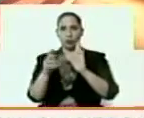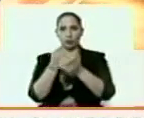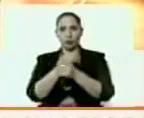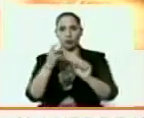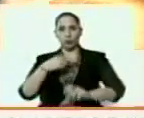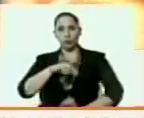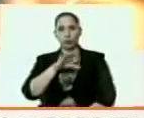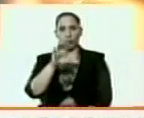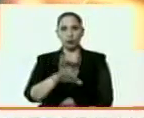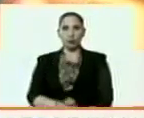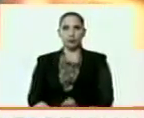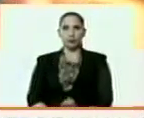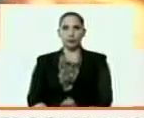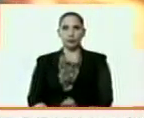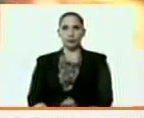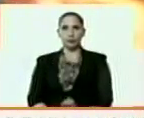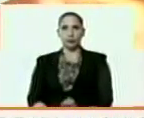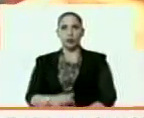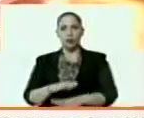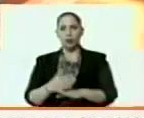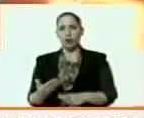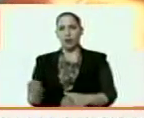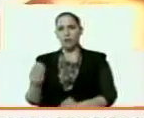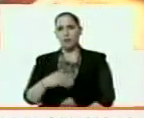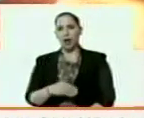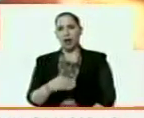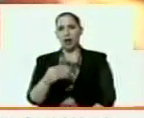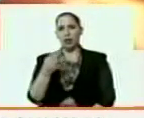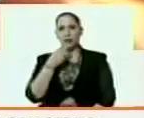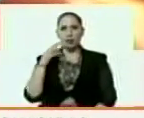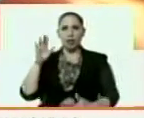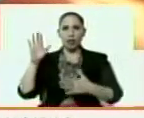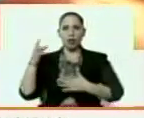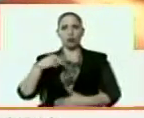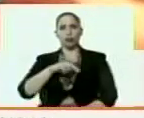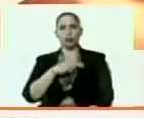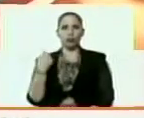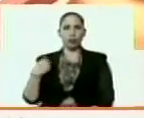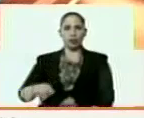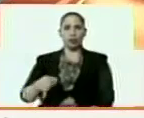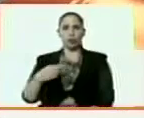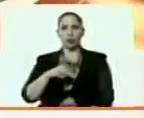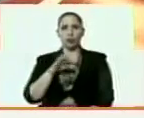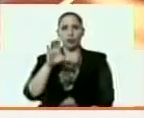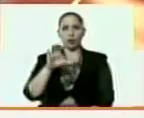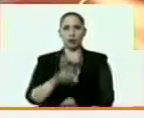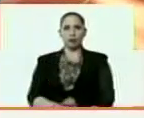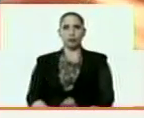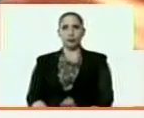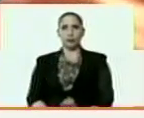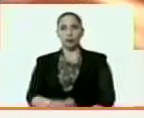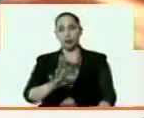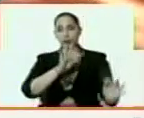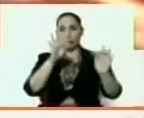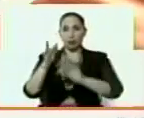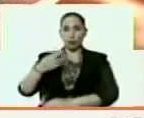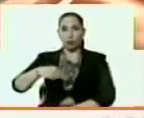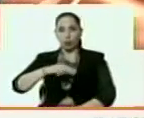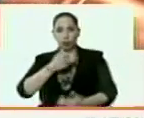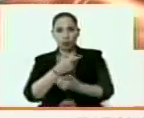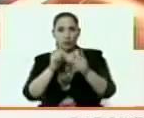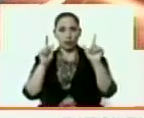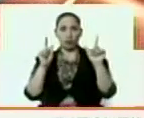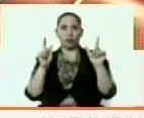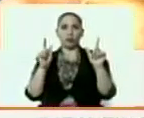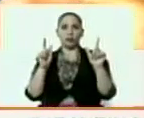patria. Porque, ¿qué es lo más sagrado que podemos tener nosotros como país, Maripili? Es la herencia de nuestros libertadores,